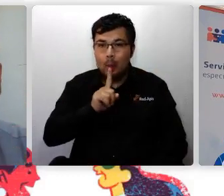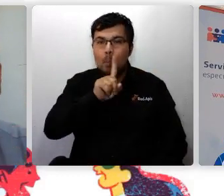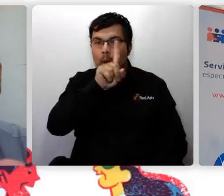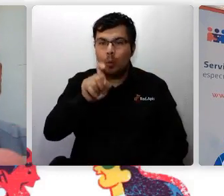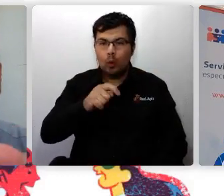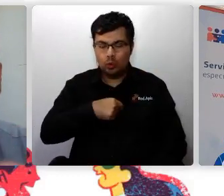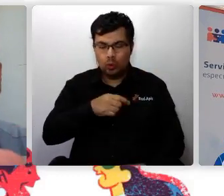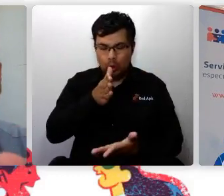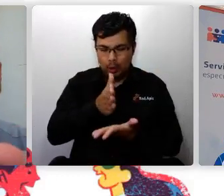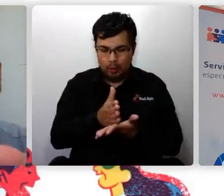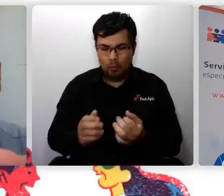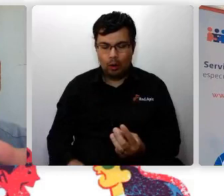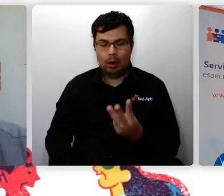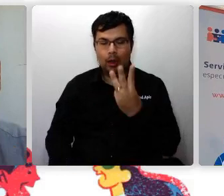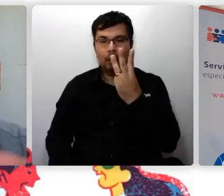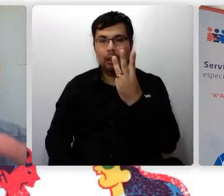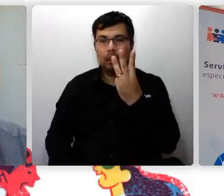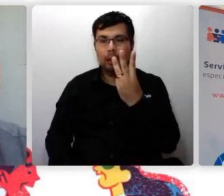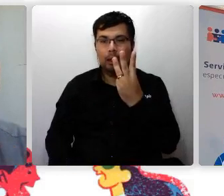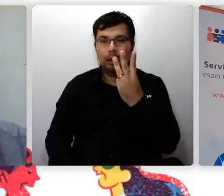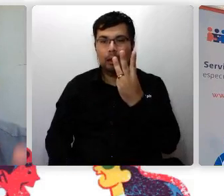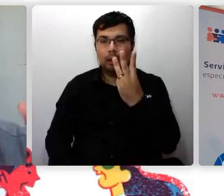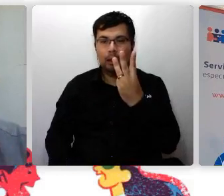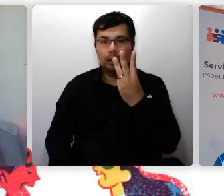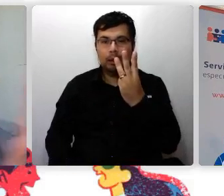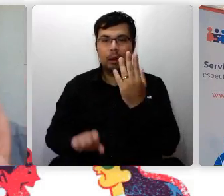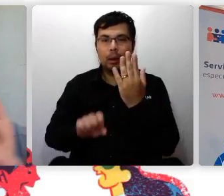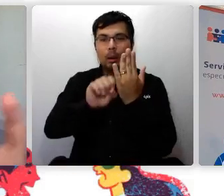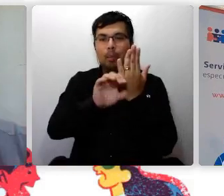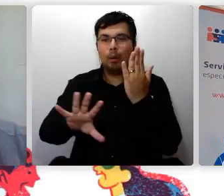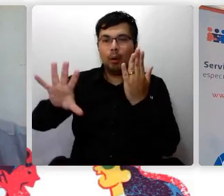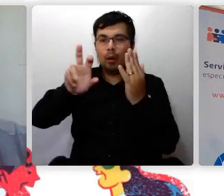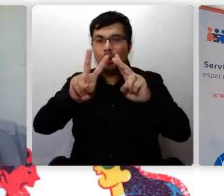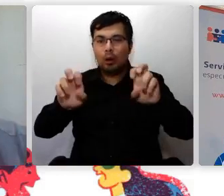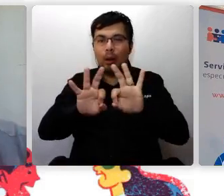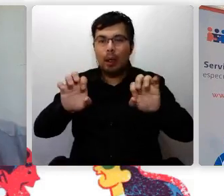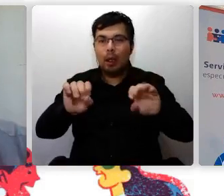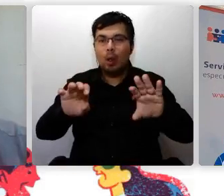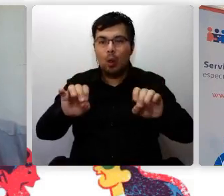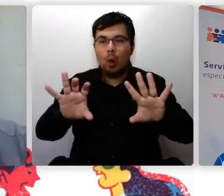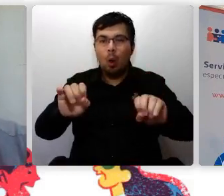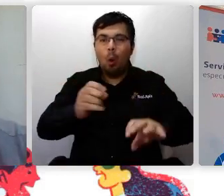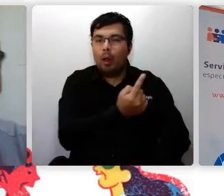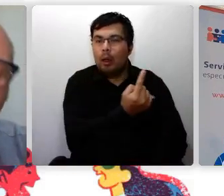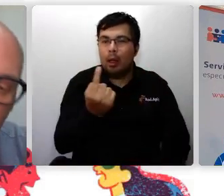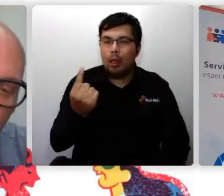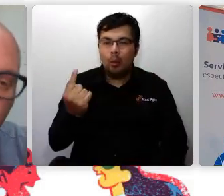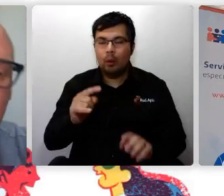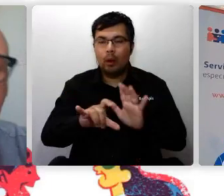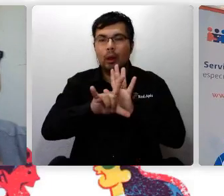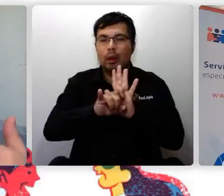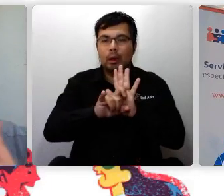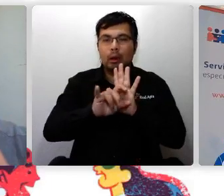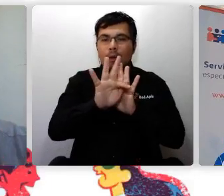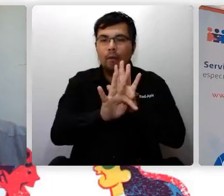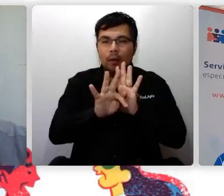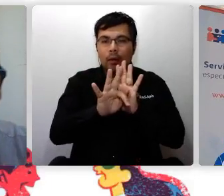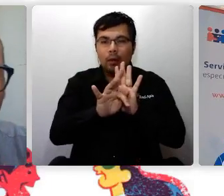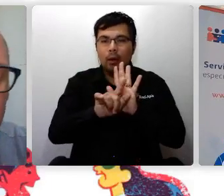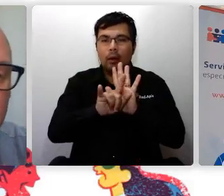las tres plataformas con respecto a la capacitación o a la educación? ¿O en cada plataforma se va a entregar el mismo contenido, sea por